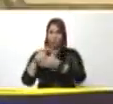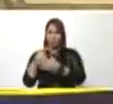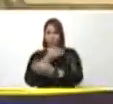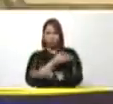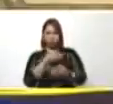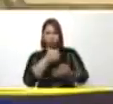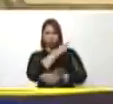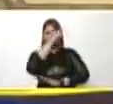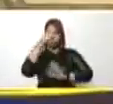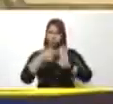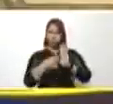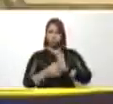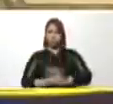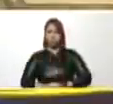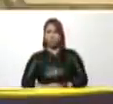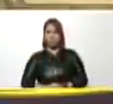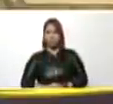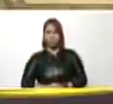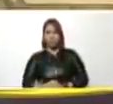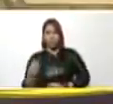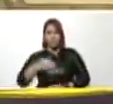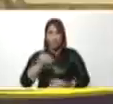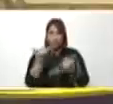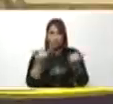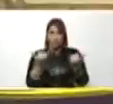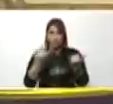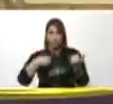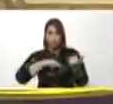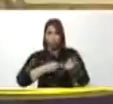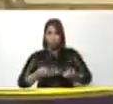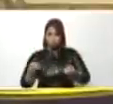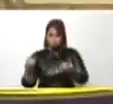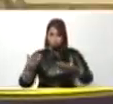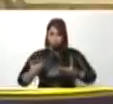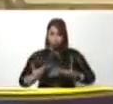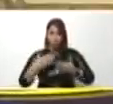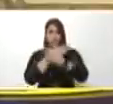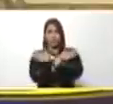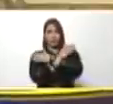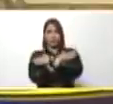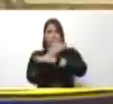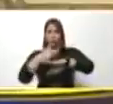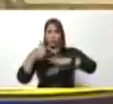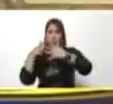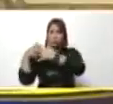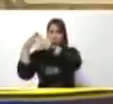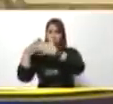total. Y más ahora que hemos recibido la felicitación del gobierno de Estados Unidos.